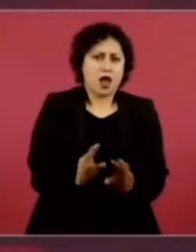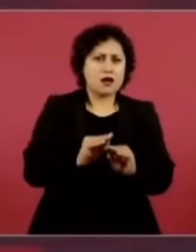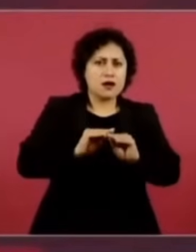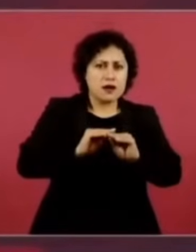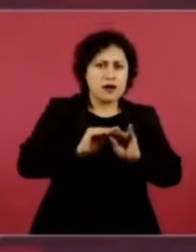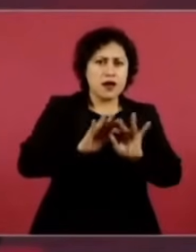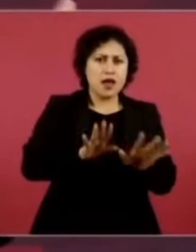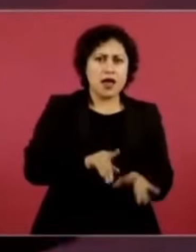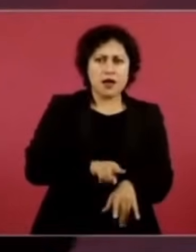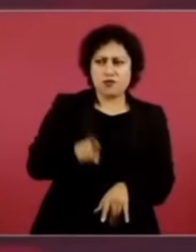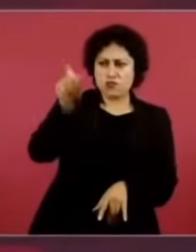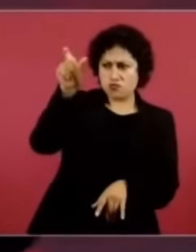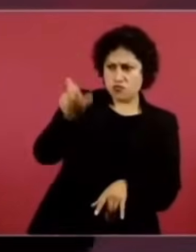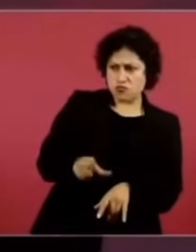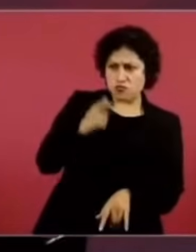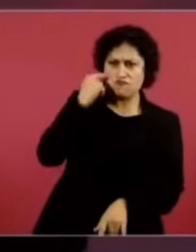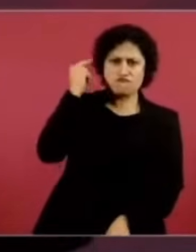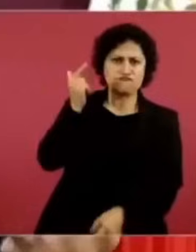Y eso